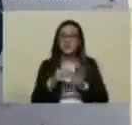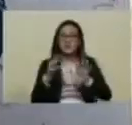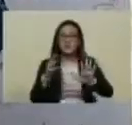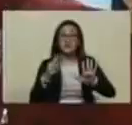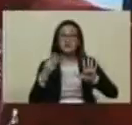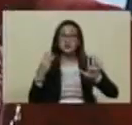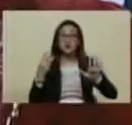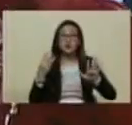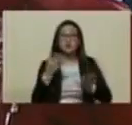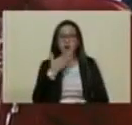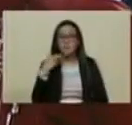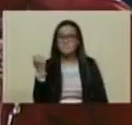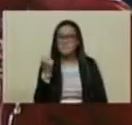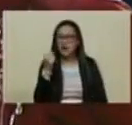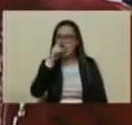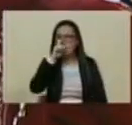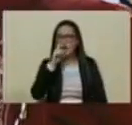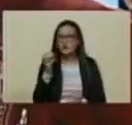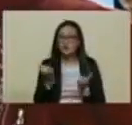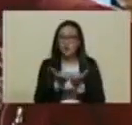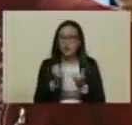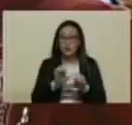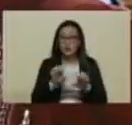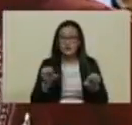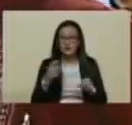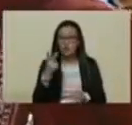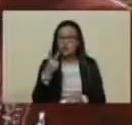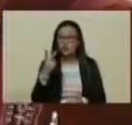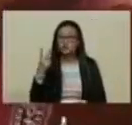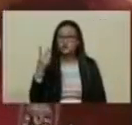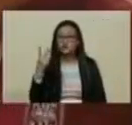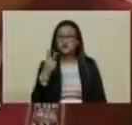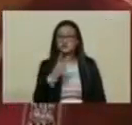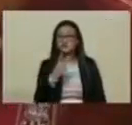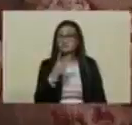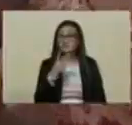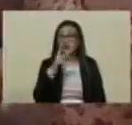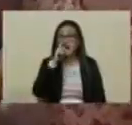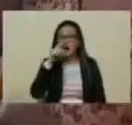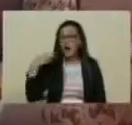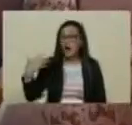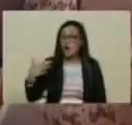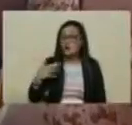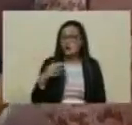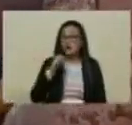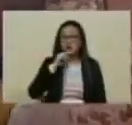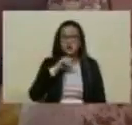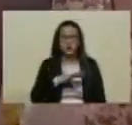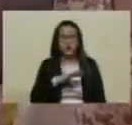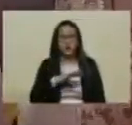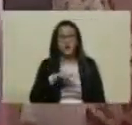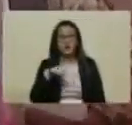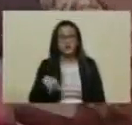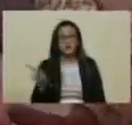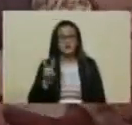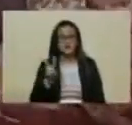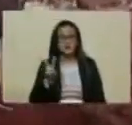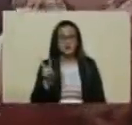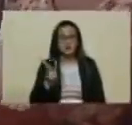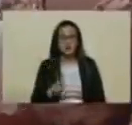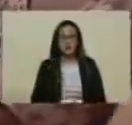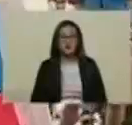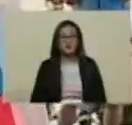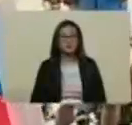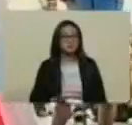2017-2018 el mejor año educativo de los 200 años de historia republicana del país. Que